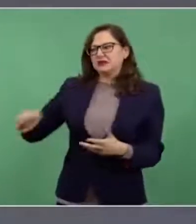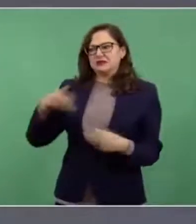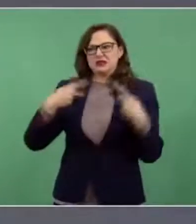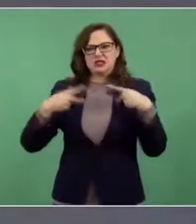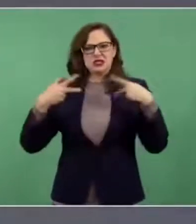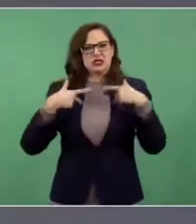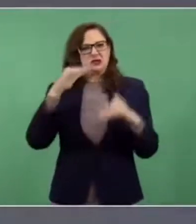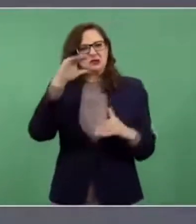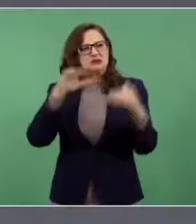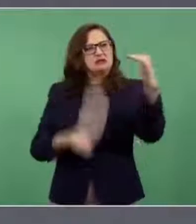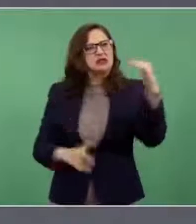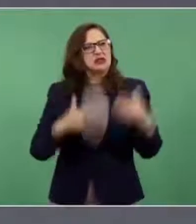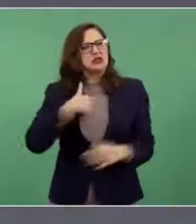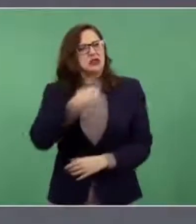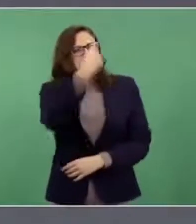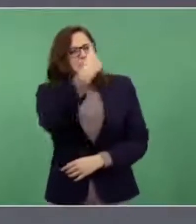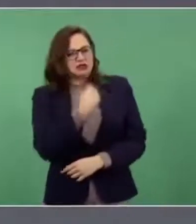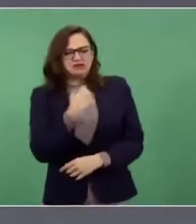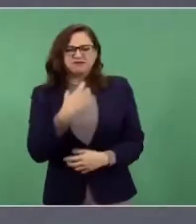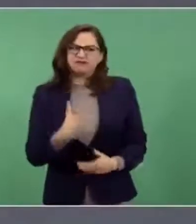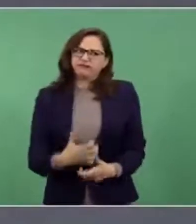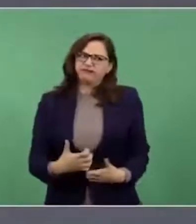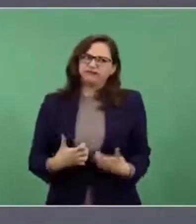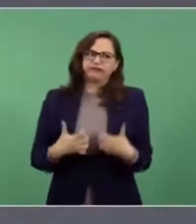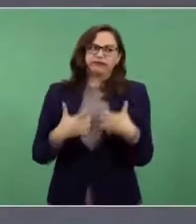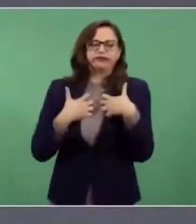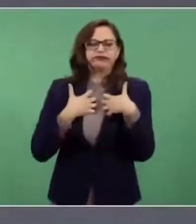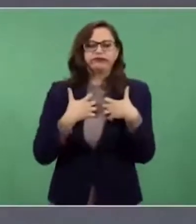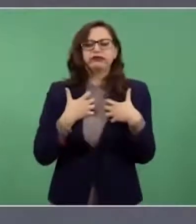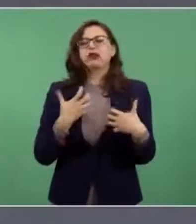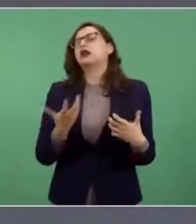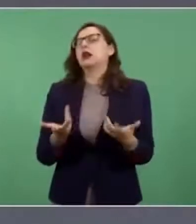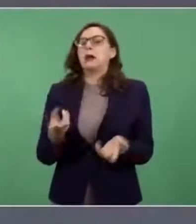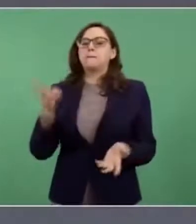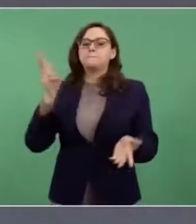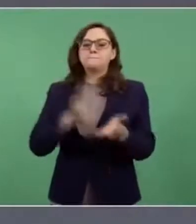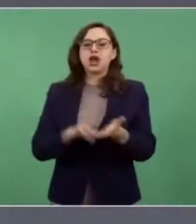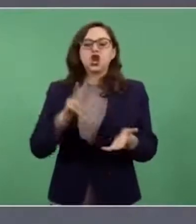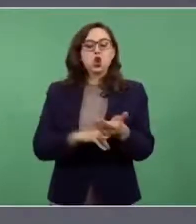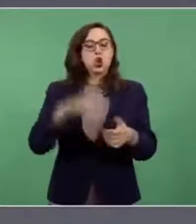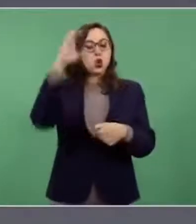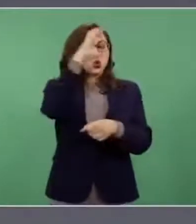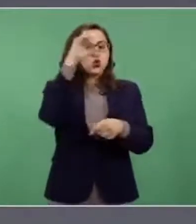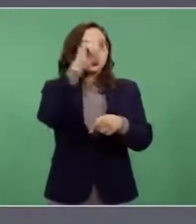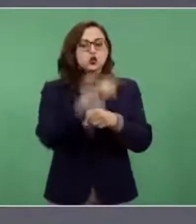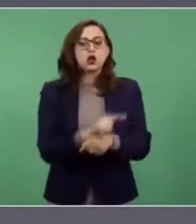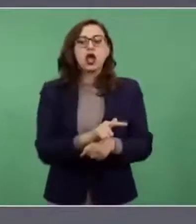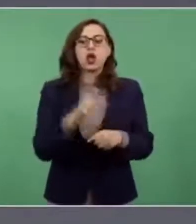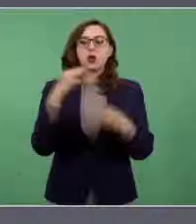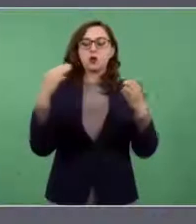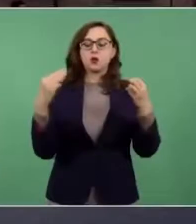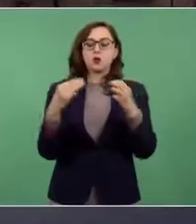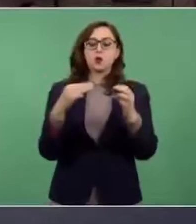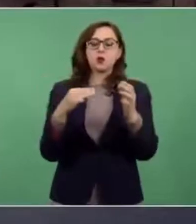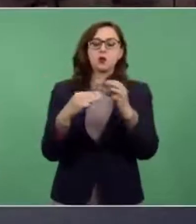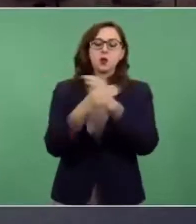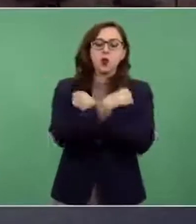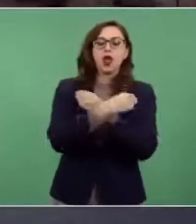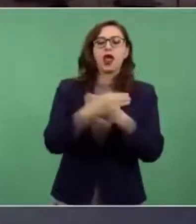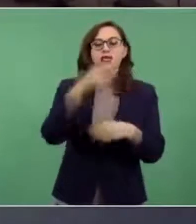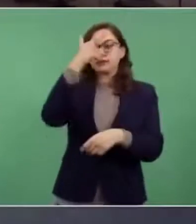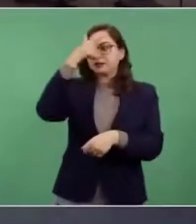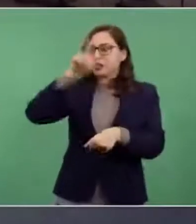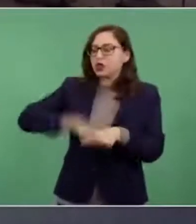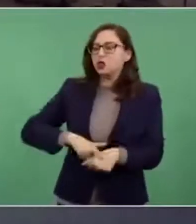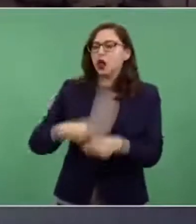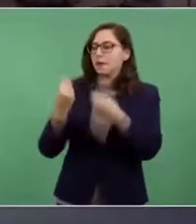frustración, la pérdida de valores culturales, morales, espirituales. Por